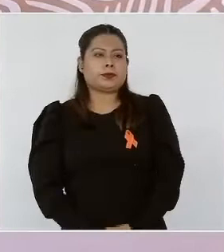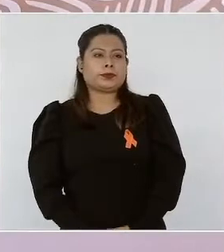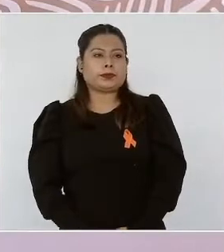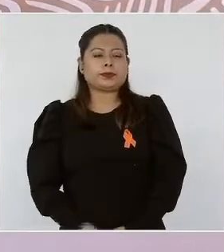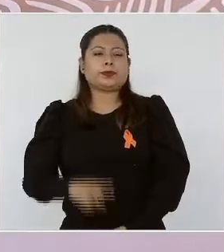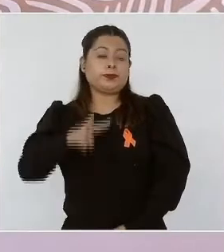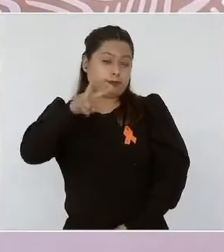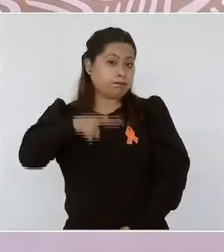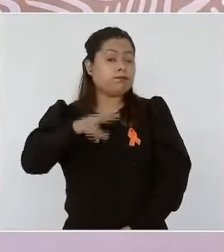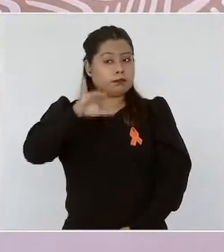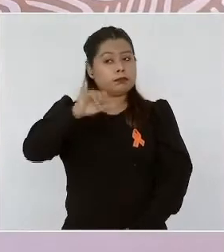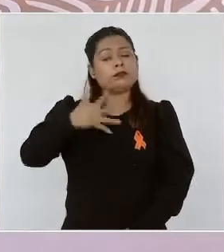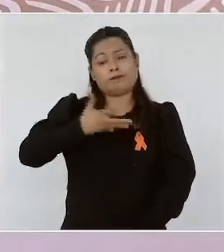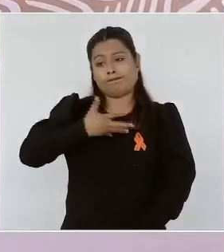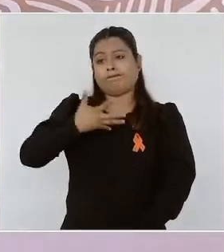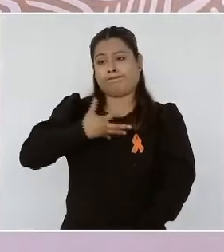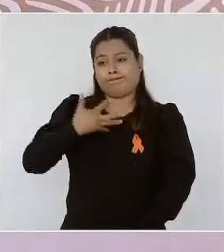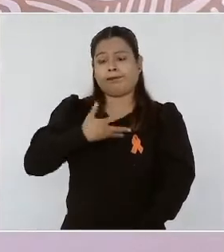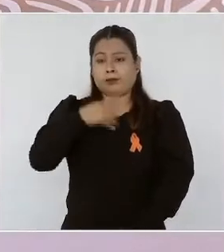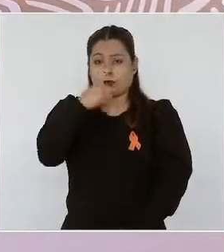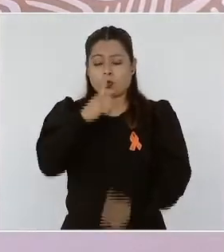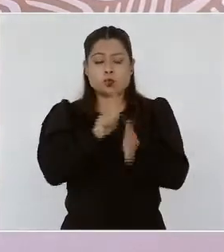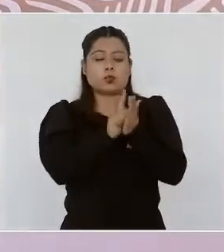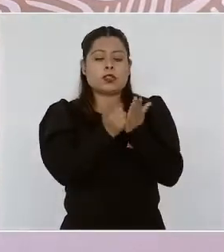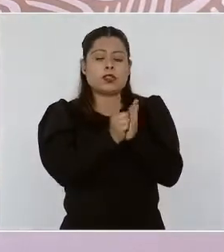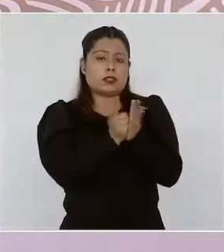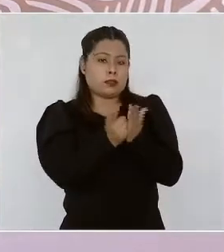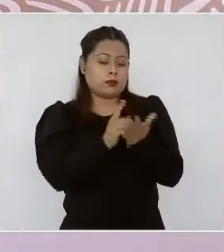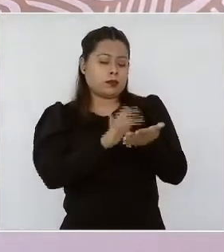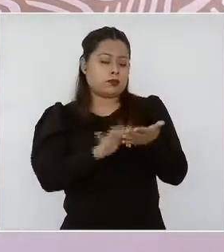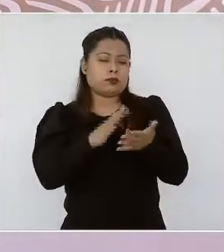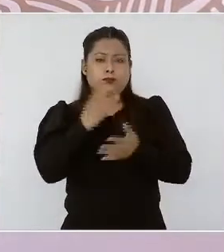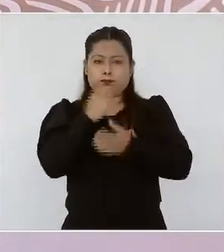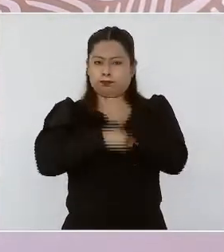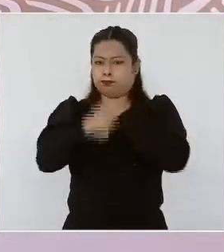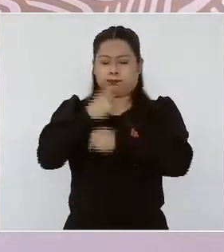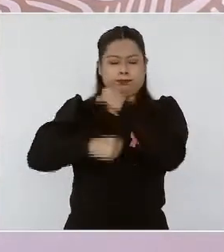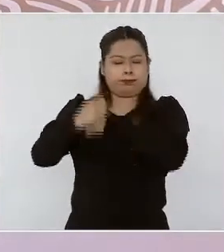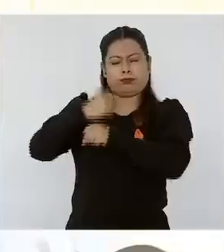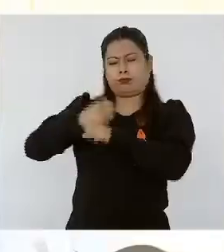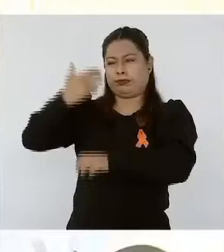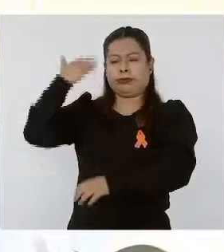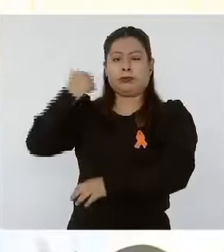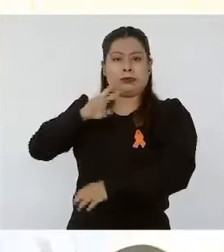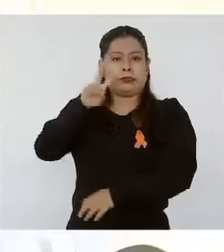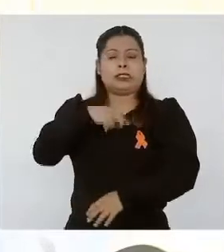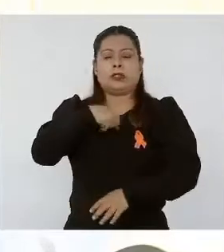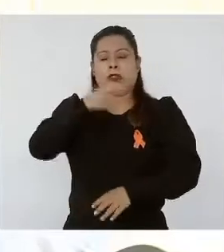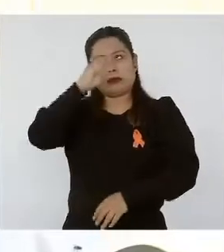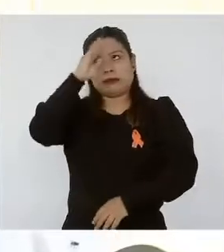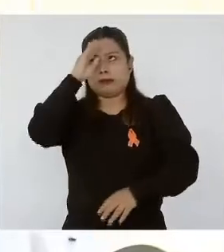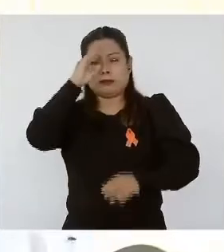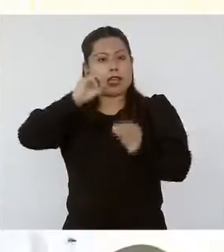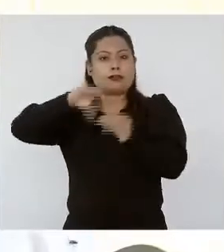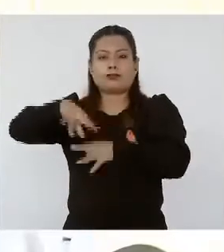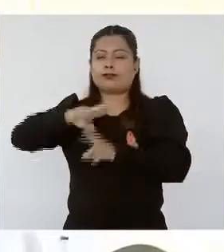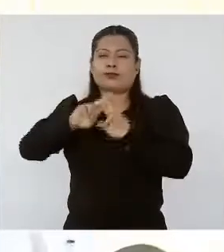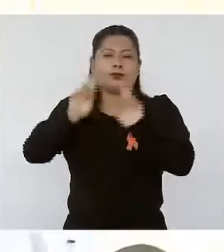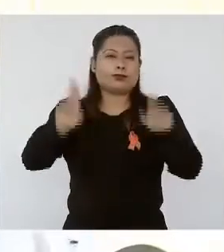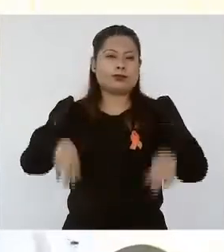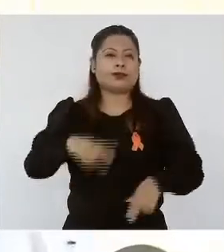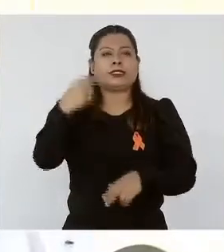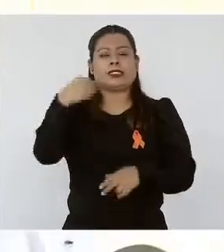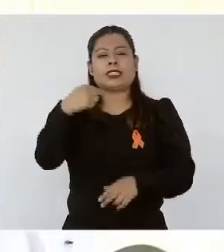En realidad sí, hay un libro que leí hace muchos años que no dejo, en el cual no dejo de pensar nunca. Se